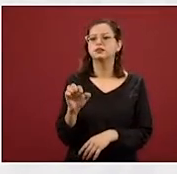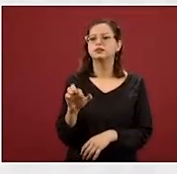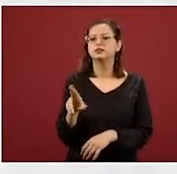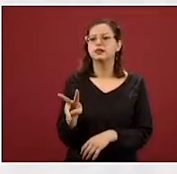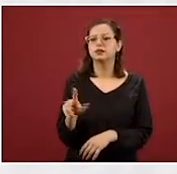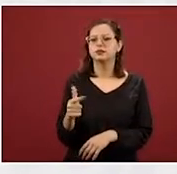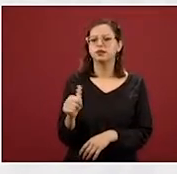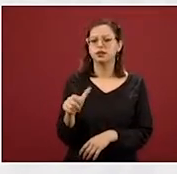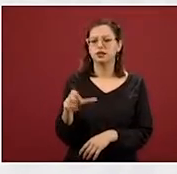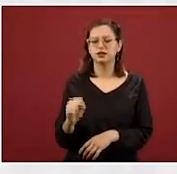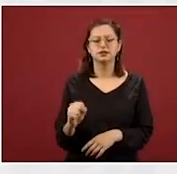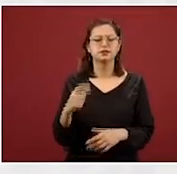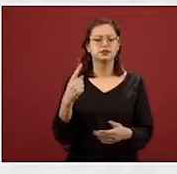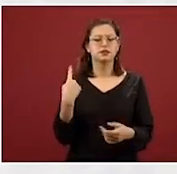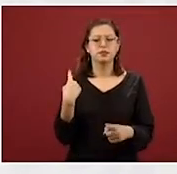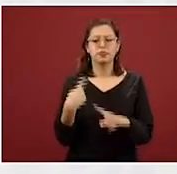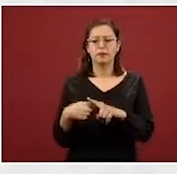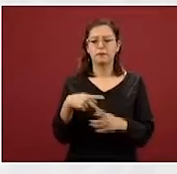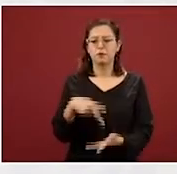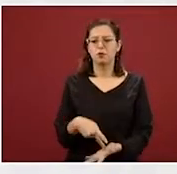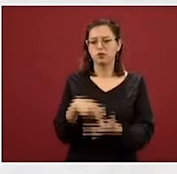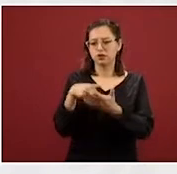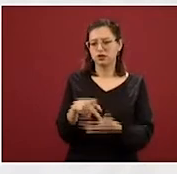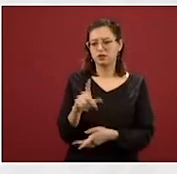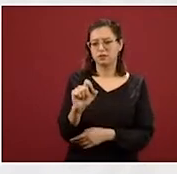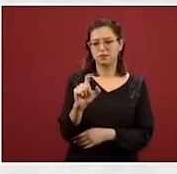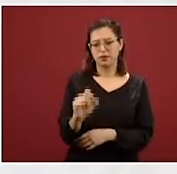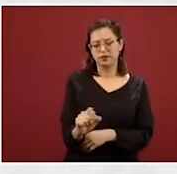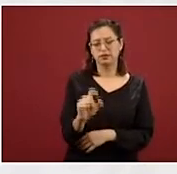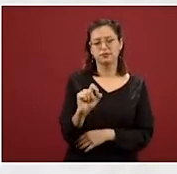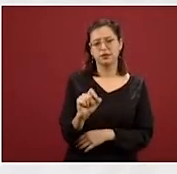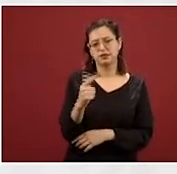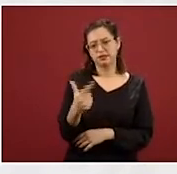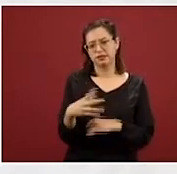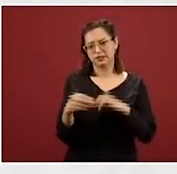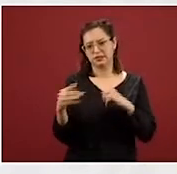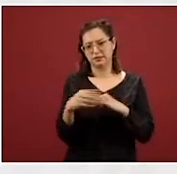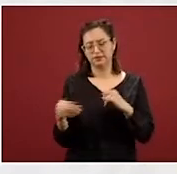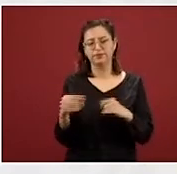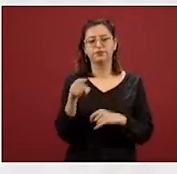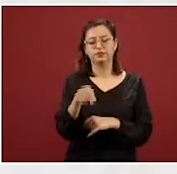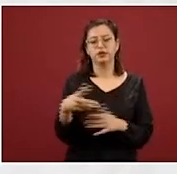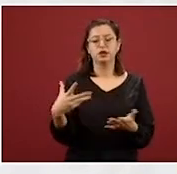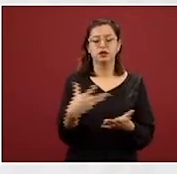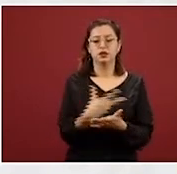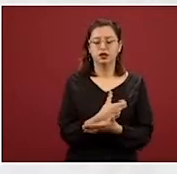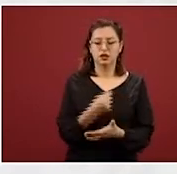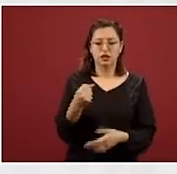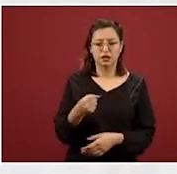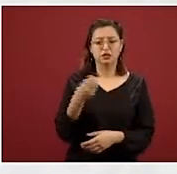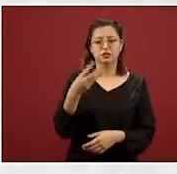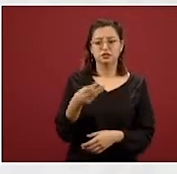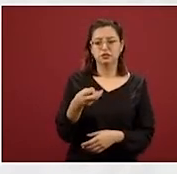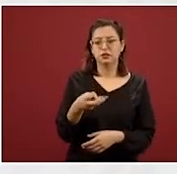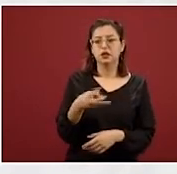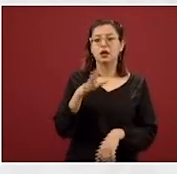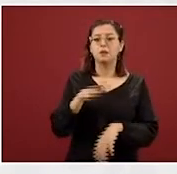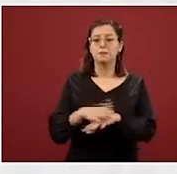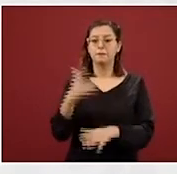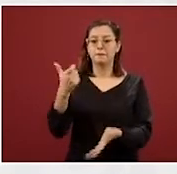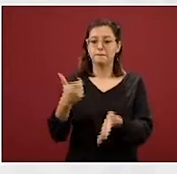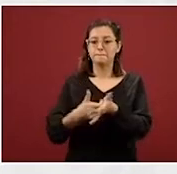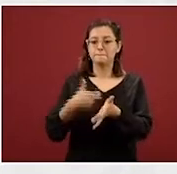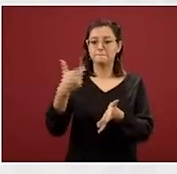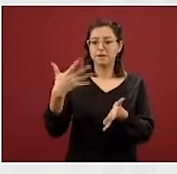de 20 pesos 27 centavos por kilo, con un margen de 9 pesos 36 centavos por kilo. Y el más económico